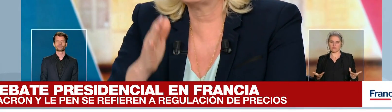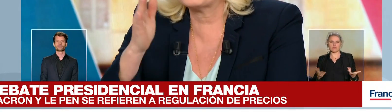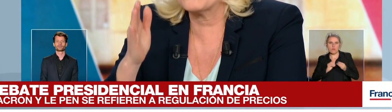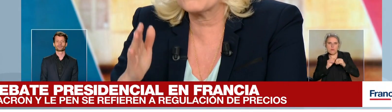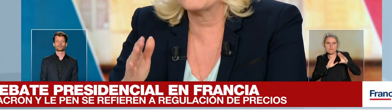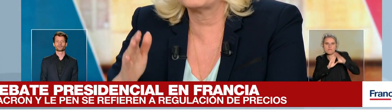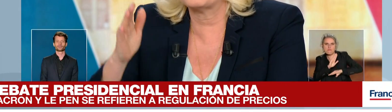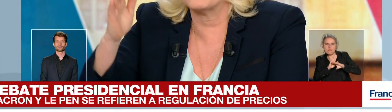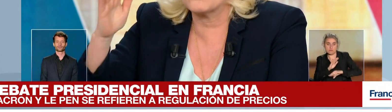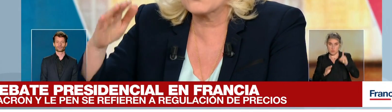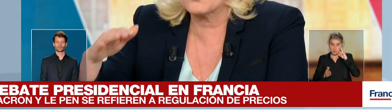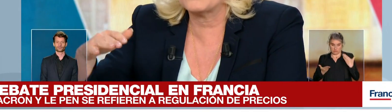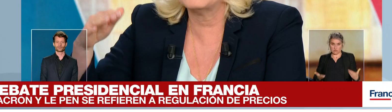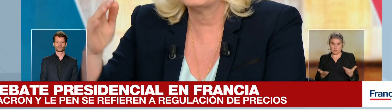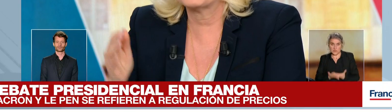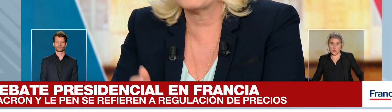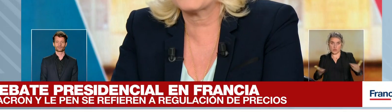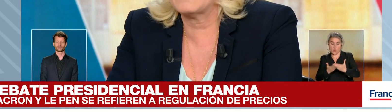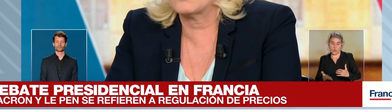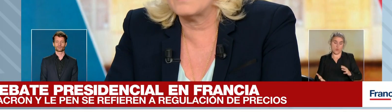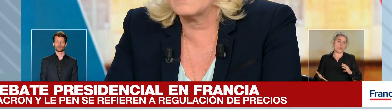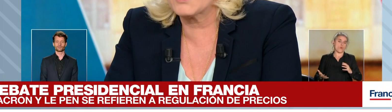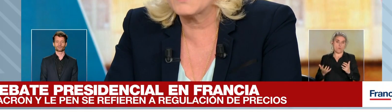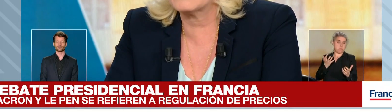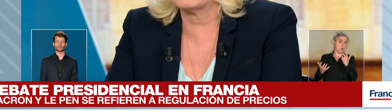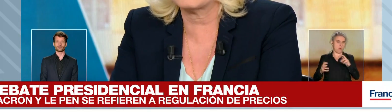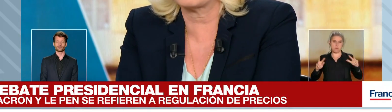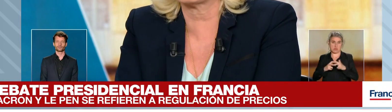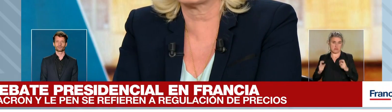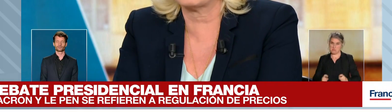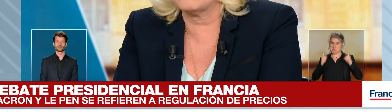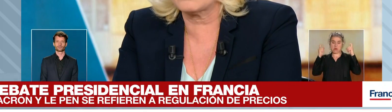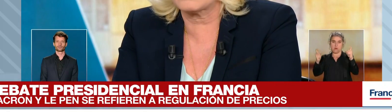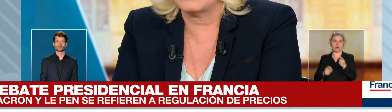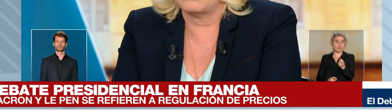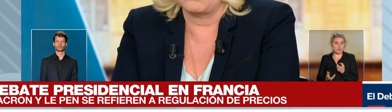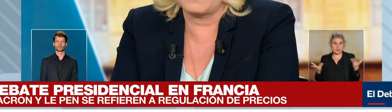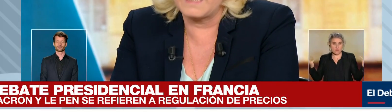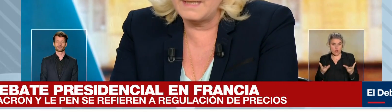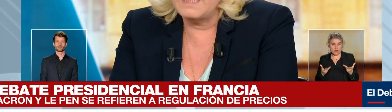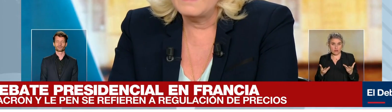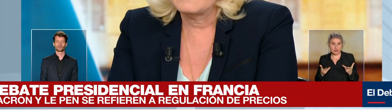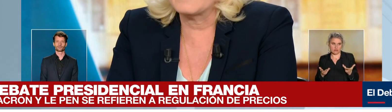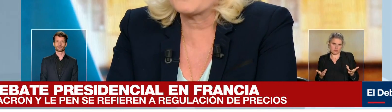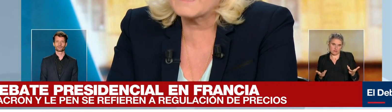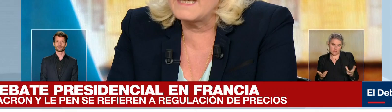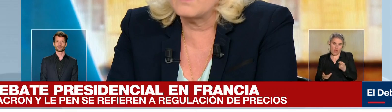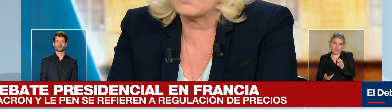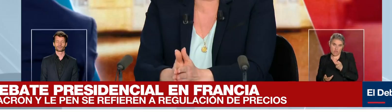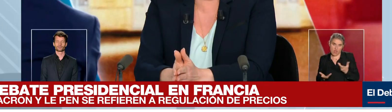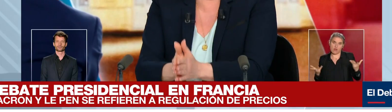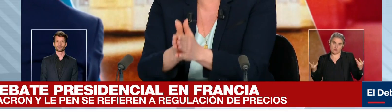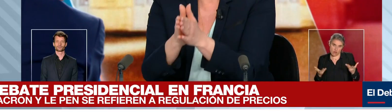seríamos mucho menos sensibles a la evolución que estamos viviendo hoy de los precios de la energía. Y esto es consecuencia